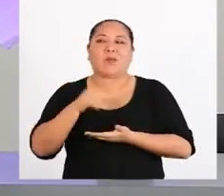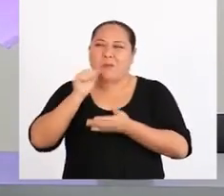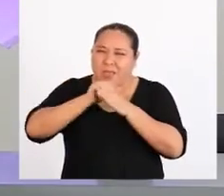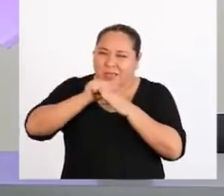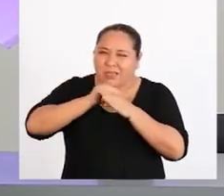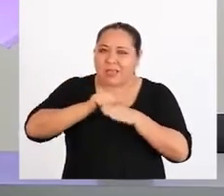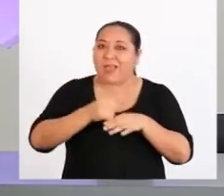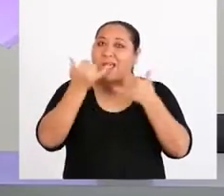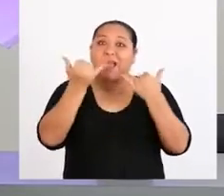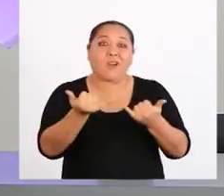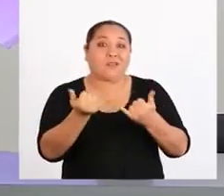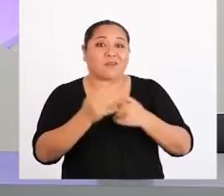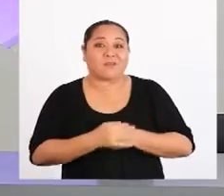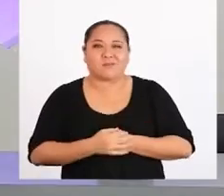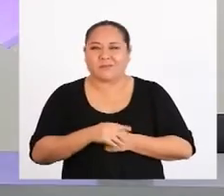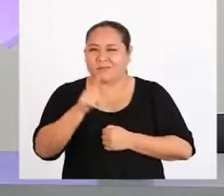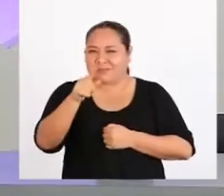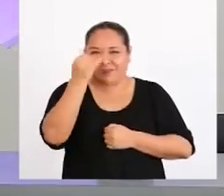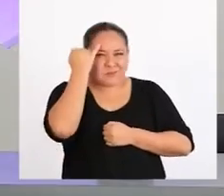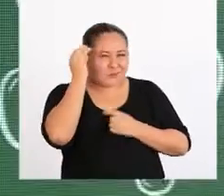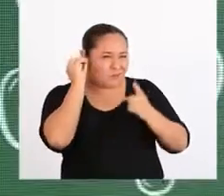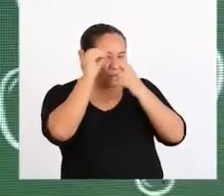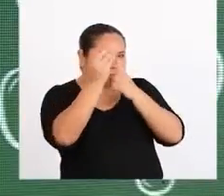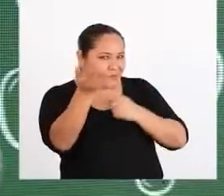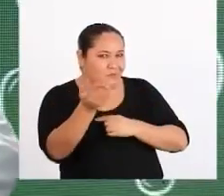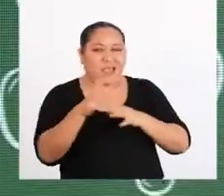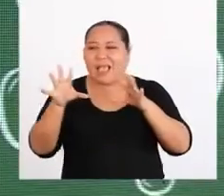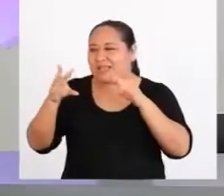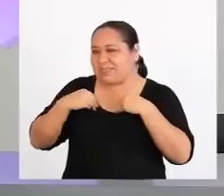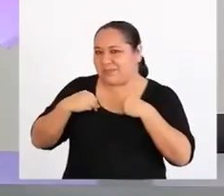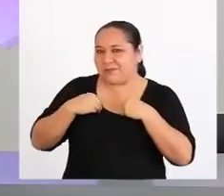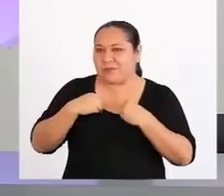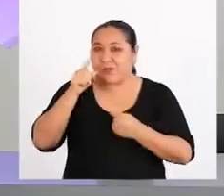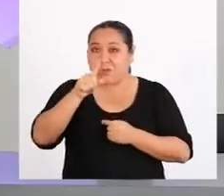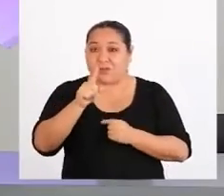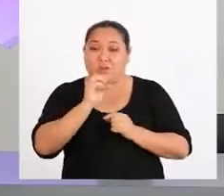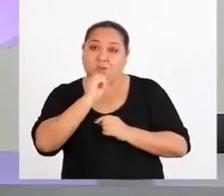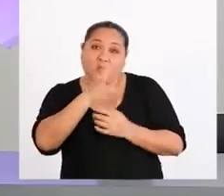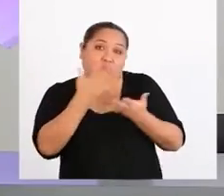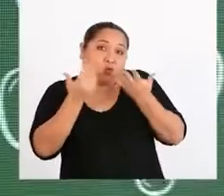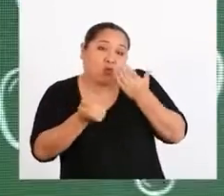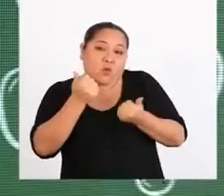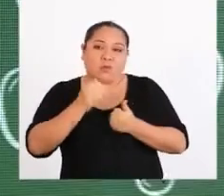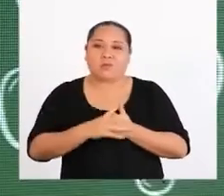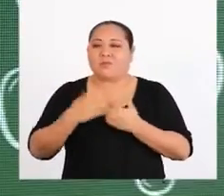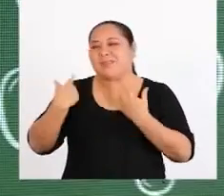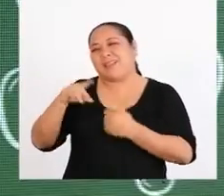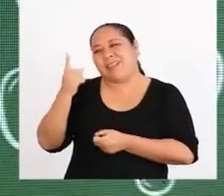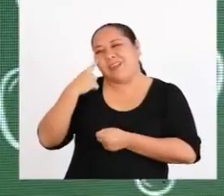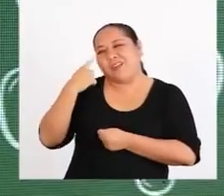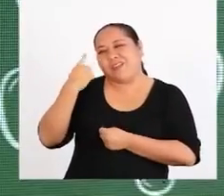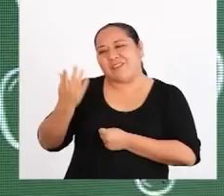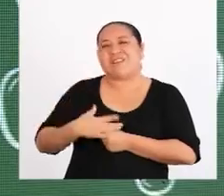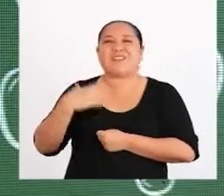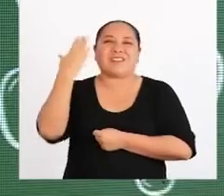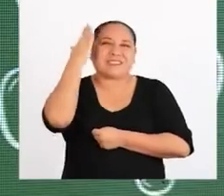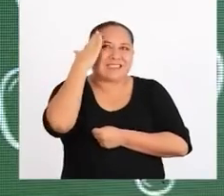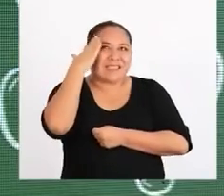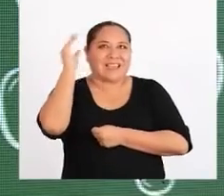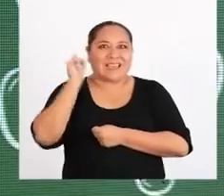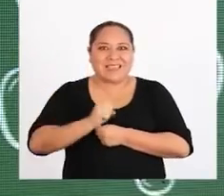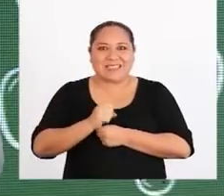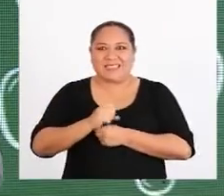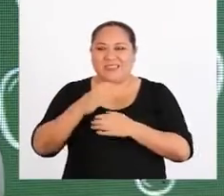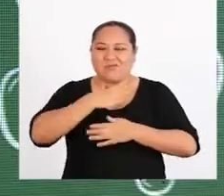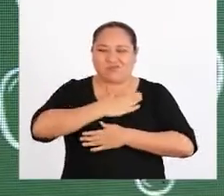ello. Y ahora te propongo un reto. Acepto. Todavía no te he dicho cuál es. Pero ya te conozco y estoy seguro de que